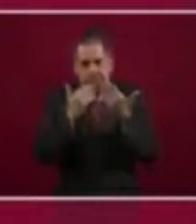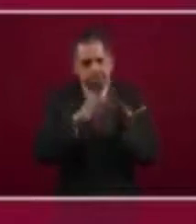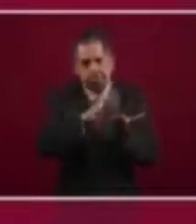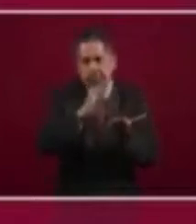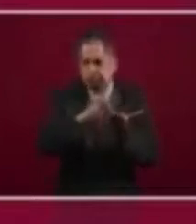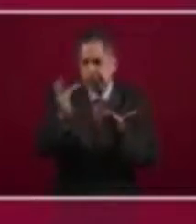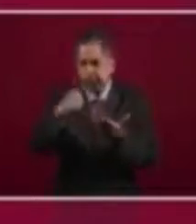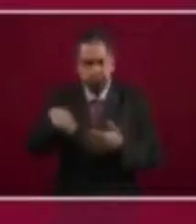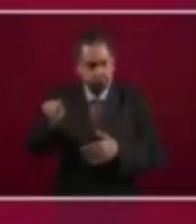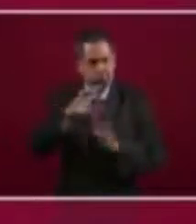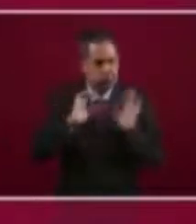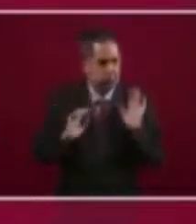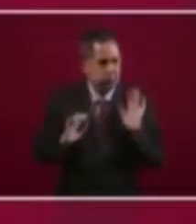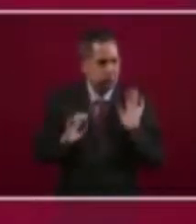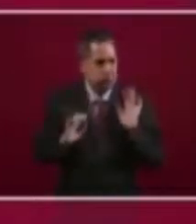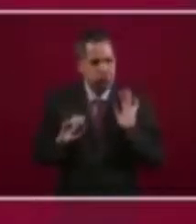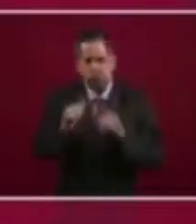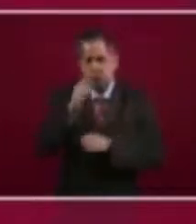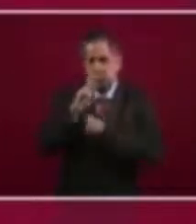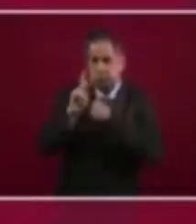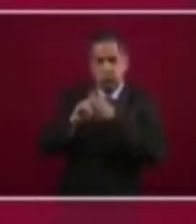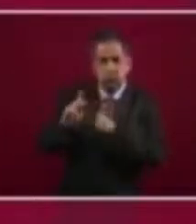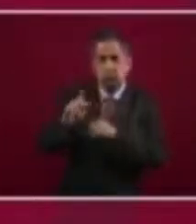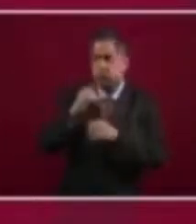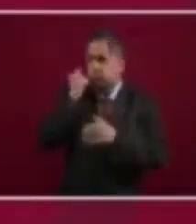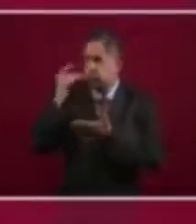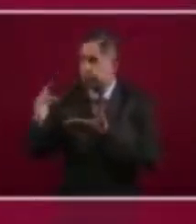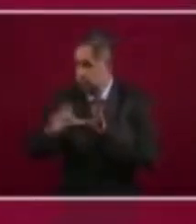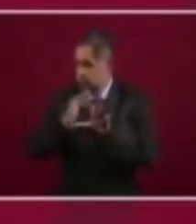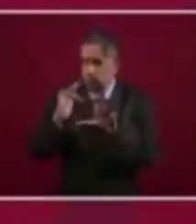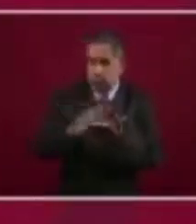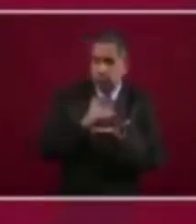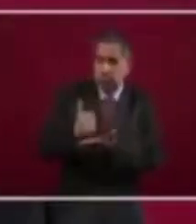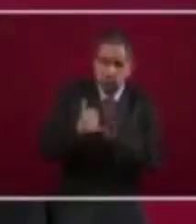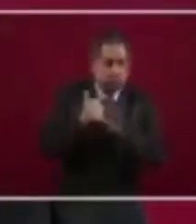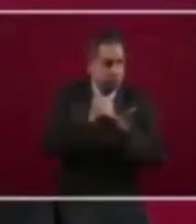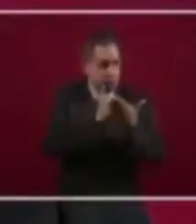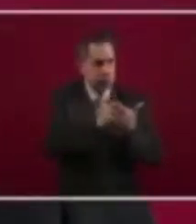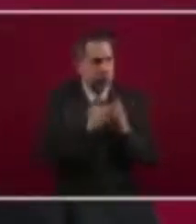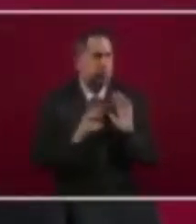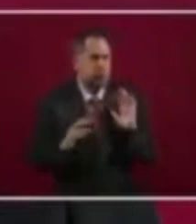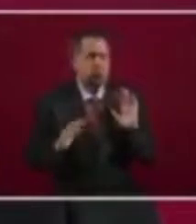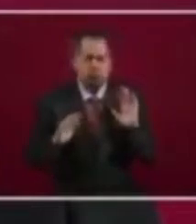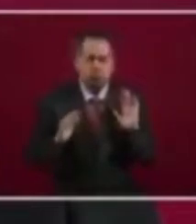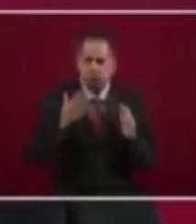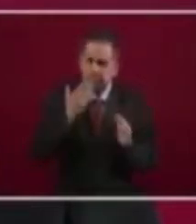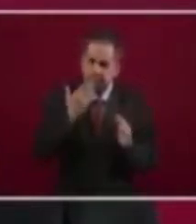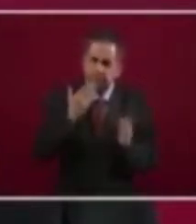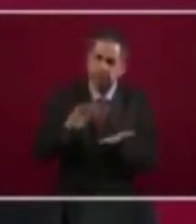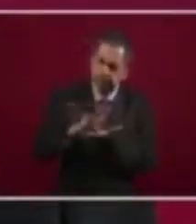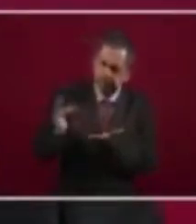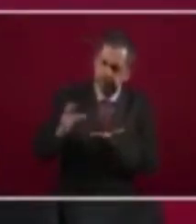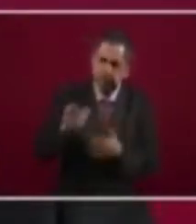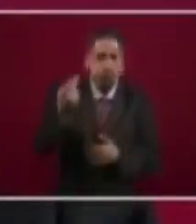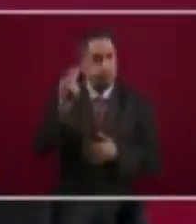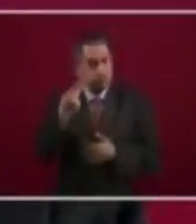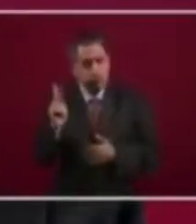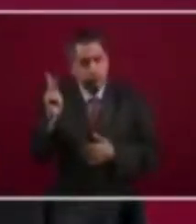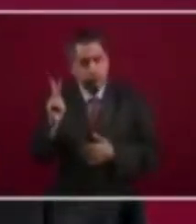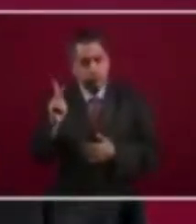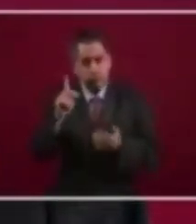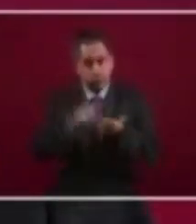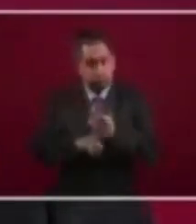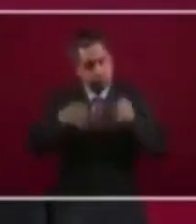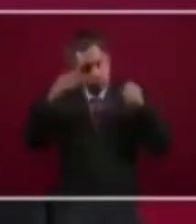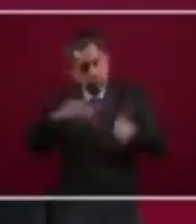narco. Las palabras vacías y maniobras incompetentes son la marca registrada del gobierno. No hay nada que pueda hacer para disculparse por tan débil